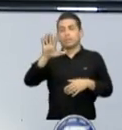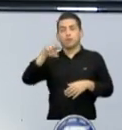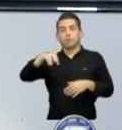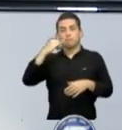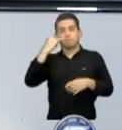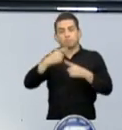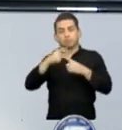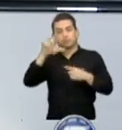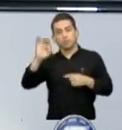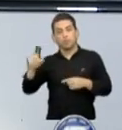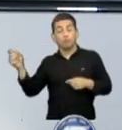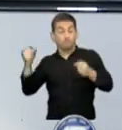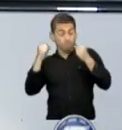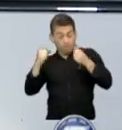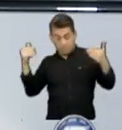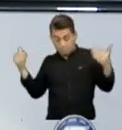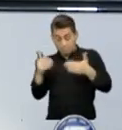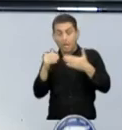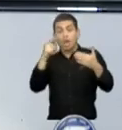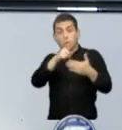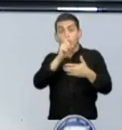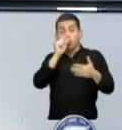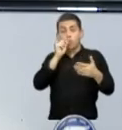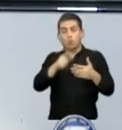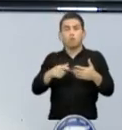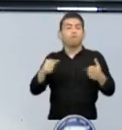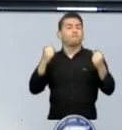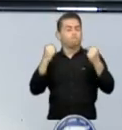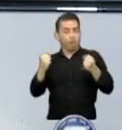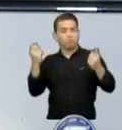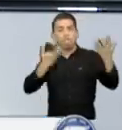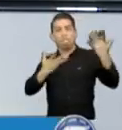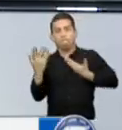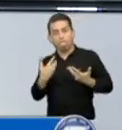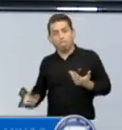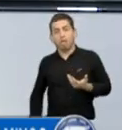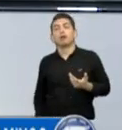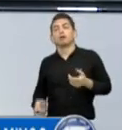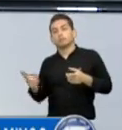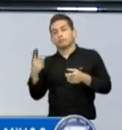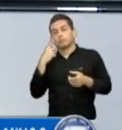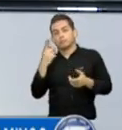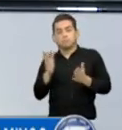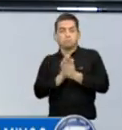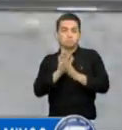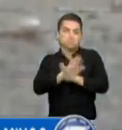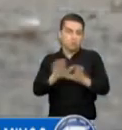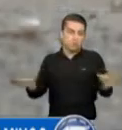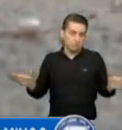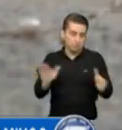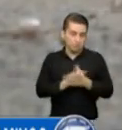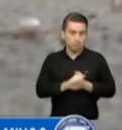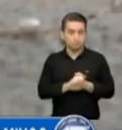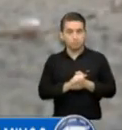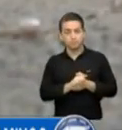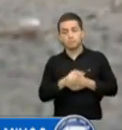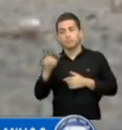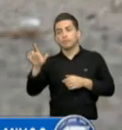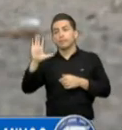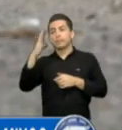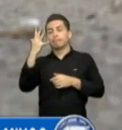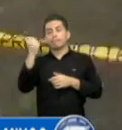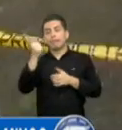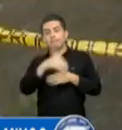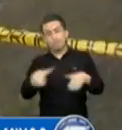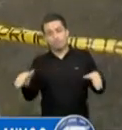que uno de los involucrados sufriera severos golpes que le costaron la vida en la quinta avenida y 13 calle de la colonia